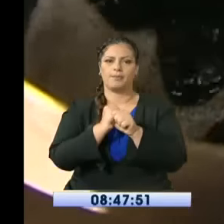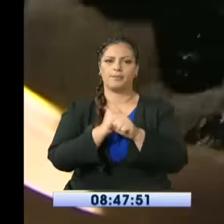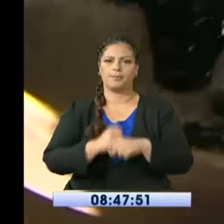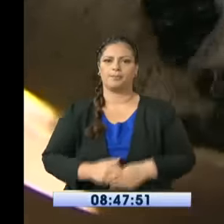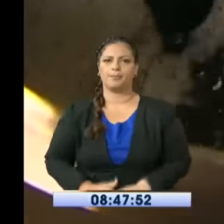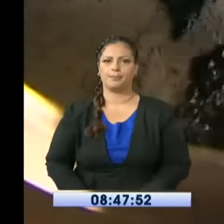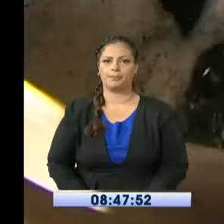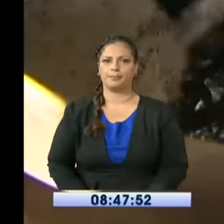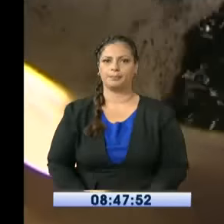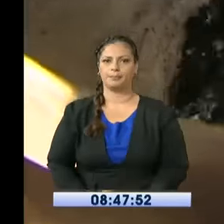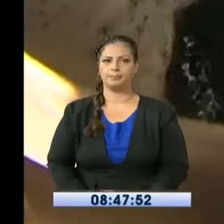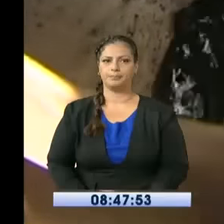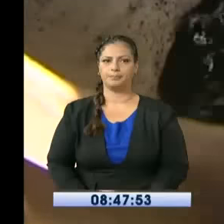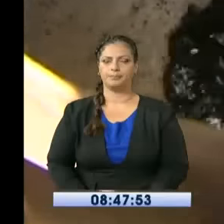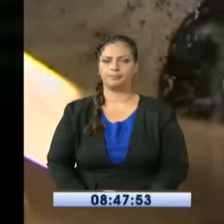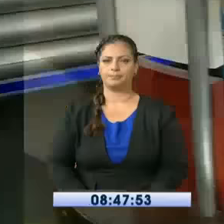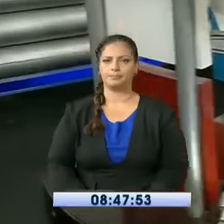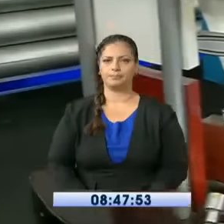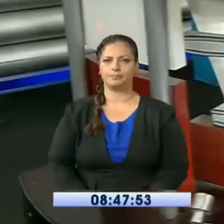José Morales.